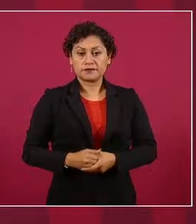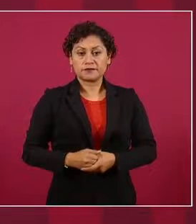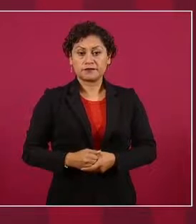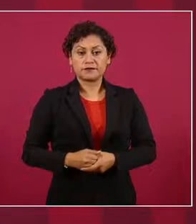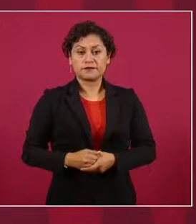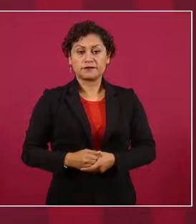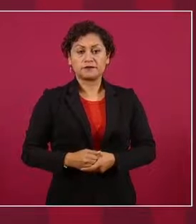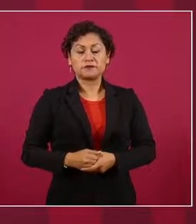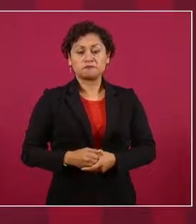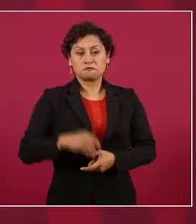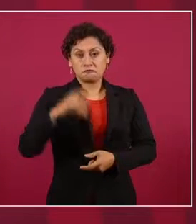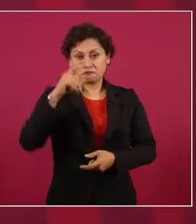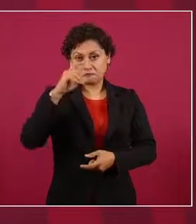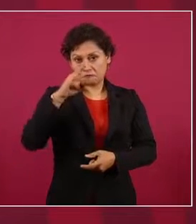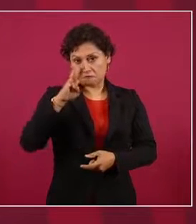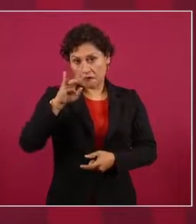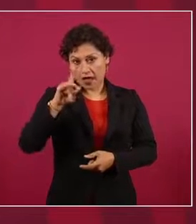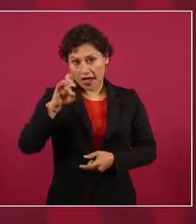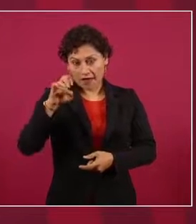Biden.